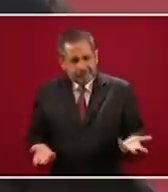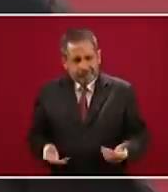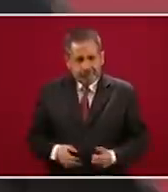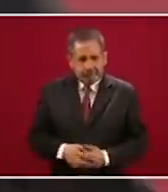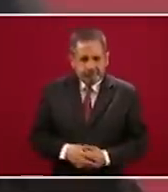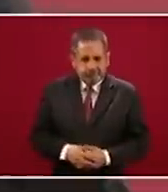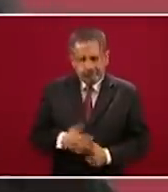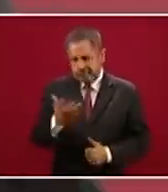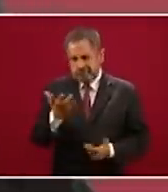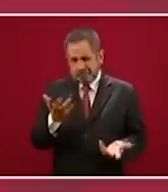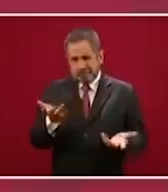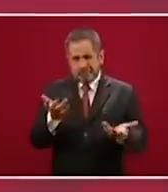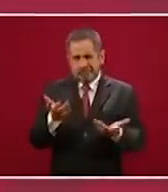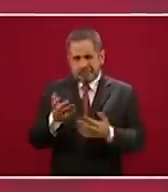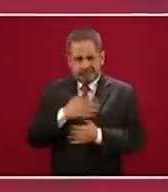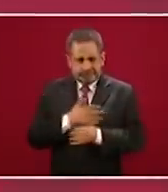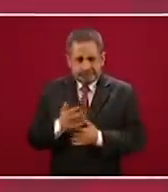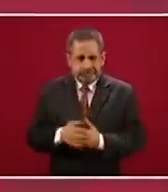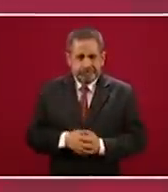Esto es